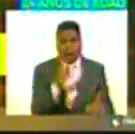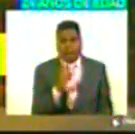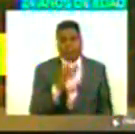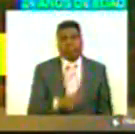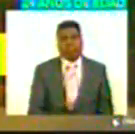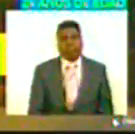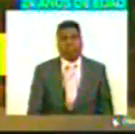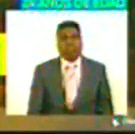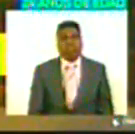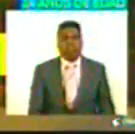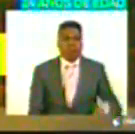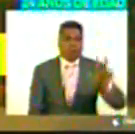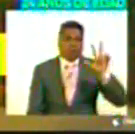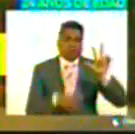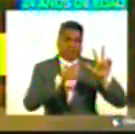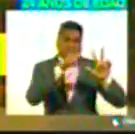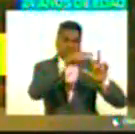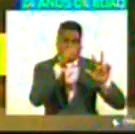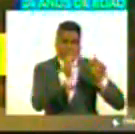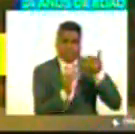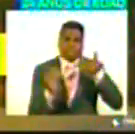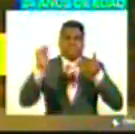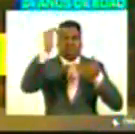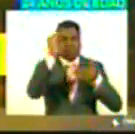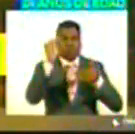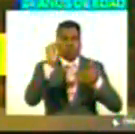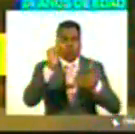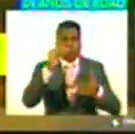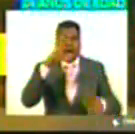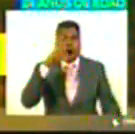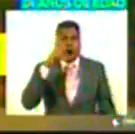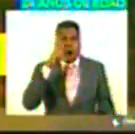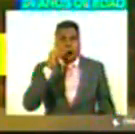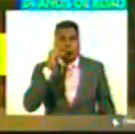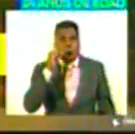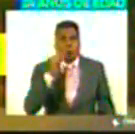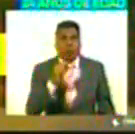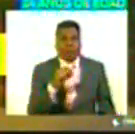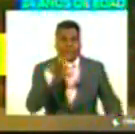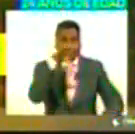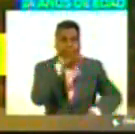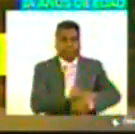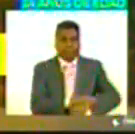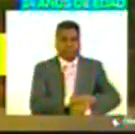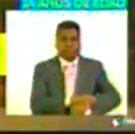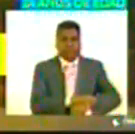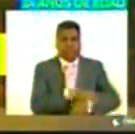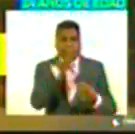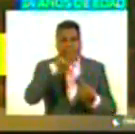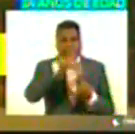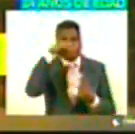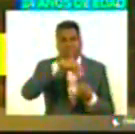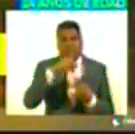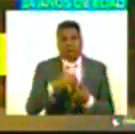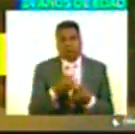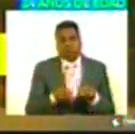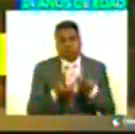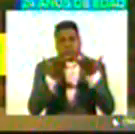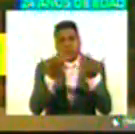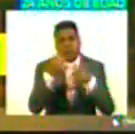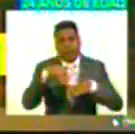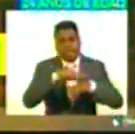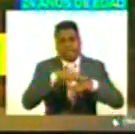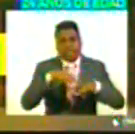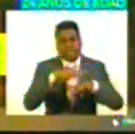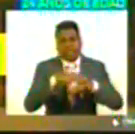de sexo masculino mayores de edad, detenidos por la policía del municipio Chacao y que fueron puestos a la orden del Ministerio